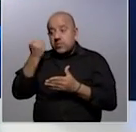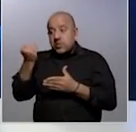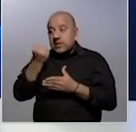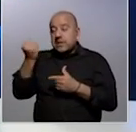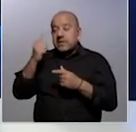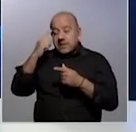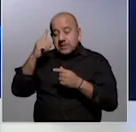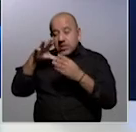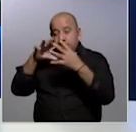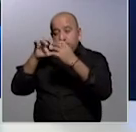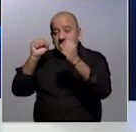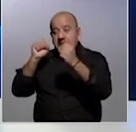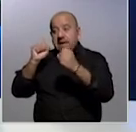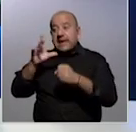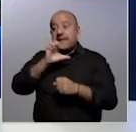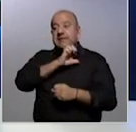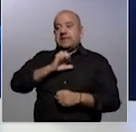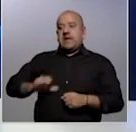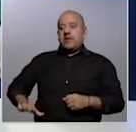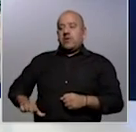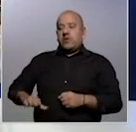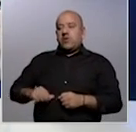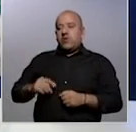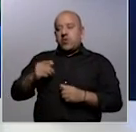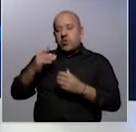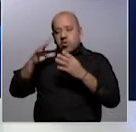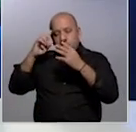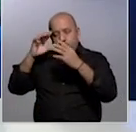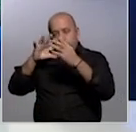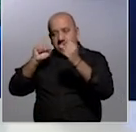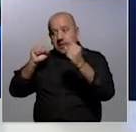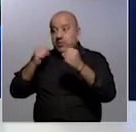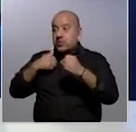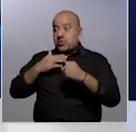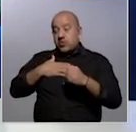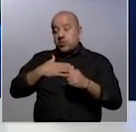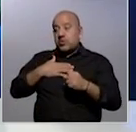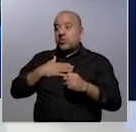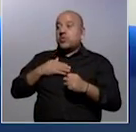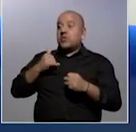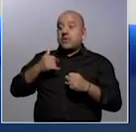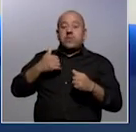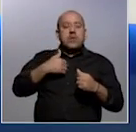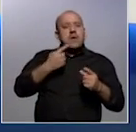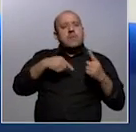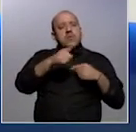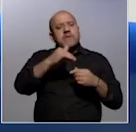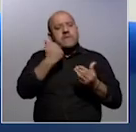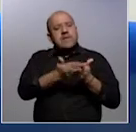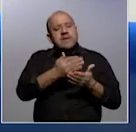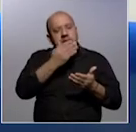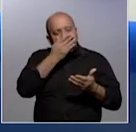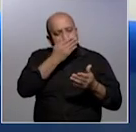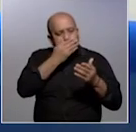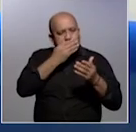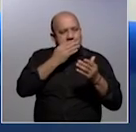se comprenda por parte del estado de que en la medida que nosotros asumimos competencias asumimos responsables en falta digo pensando para no desviarme